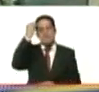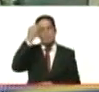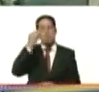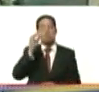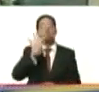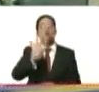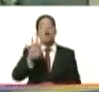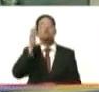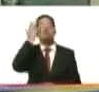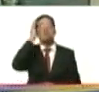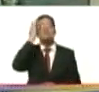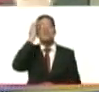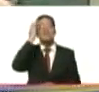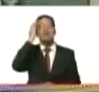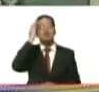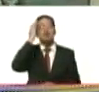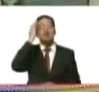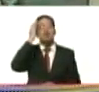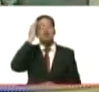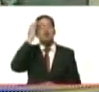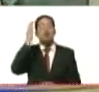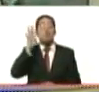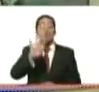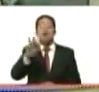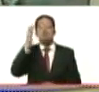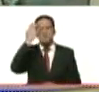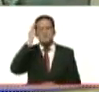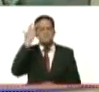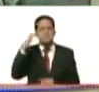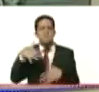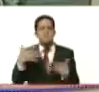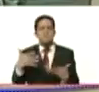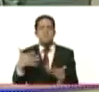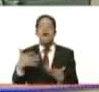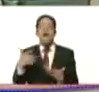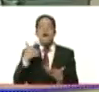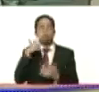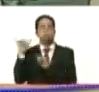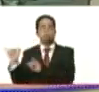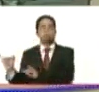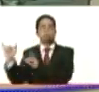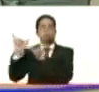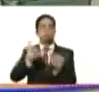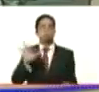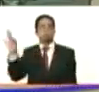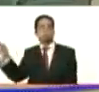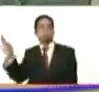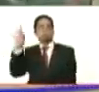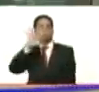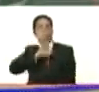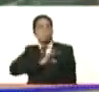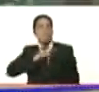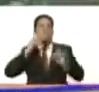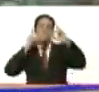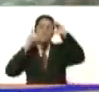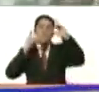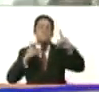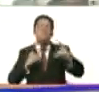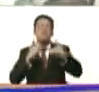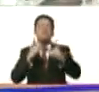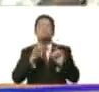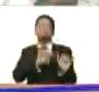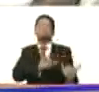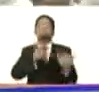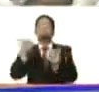febrero irrumpió en la historia la dignidad originaria de los libertadores, el proyecto originario